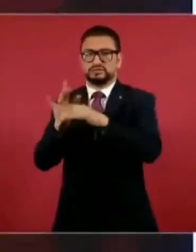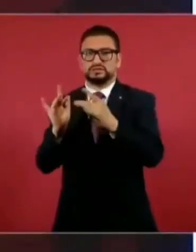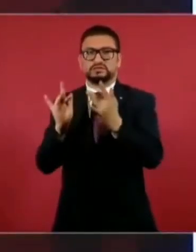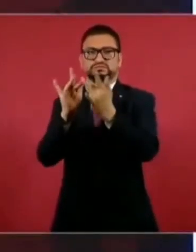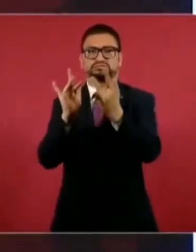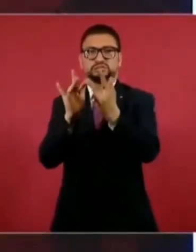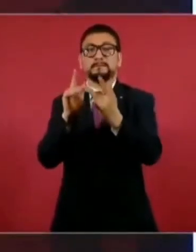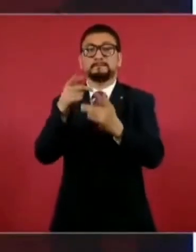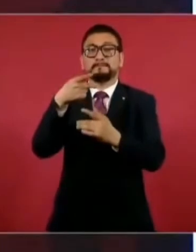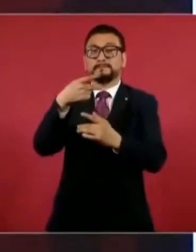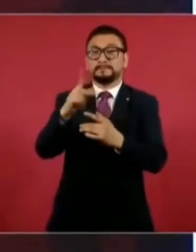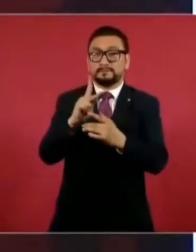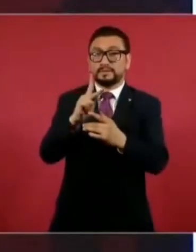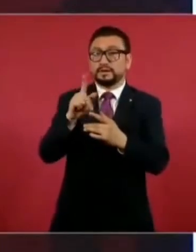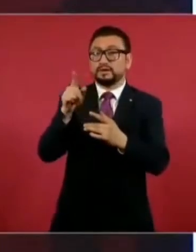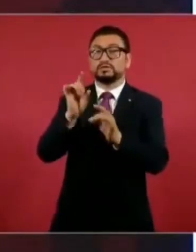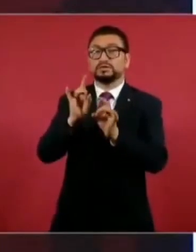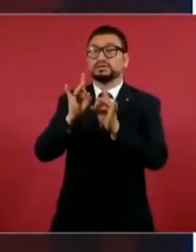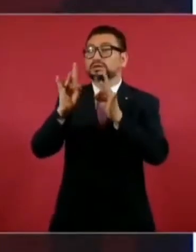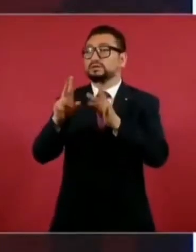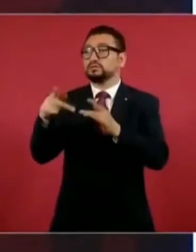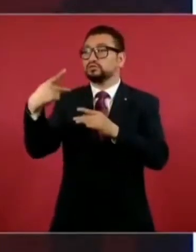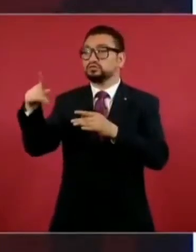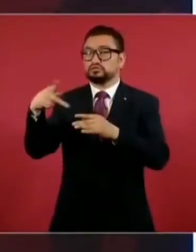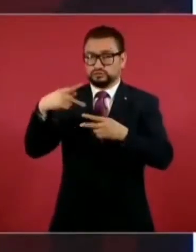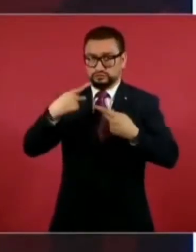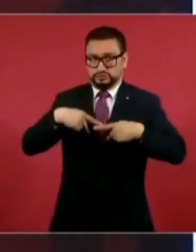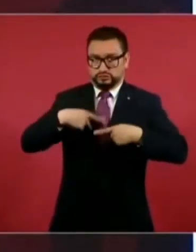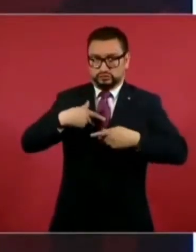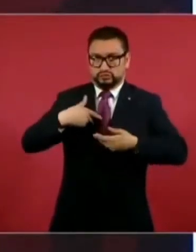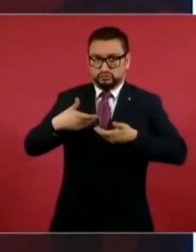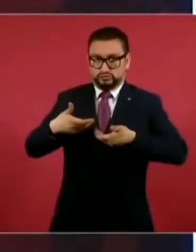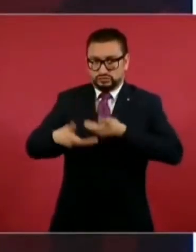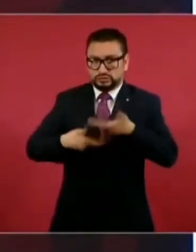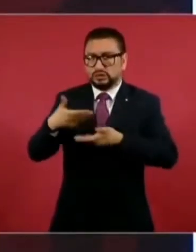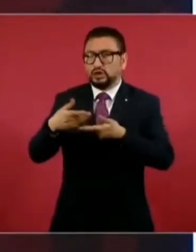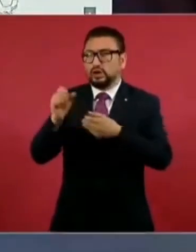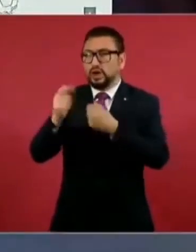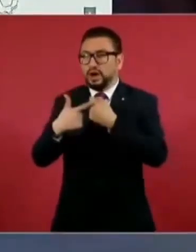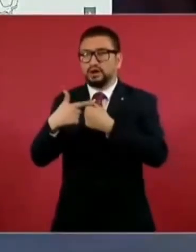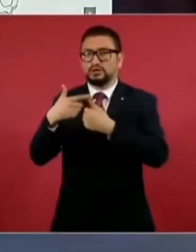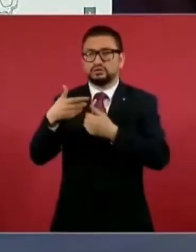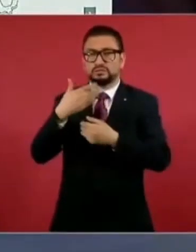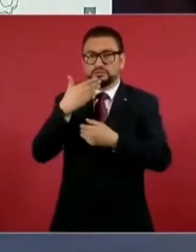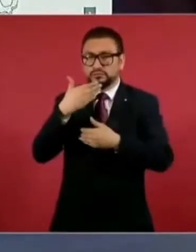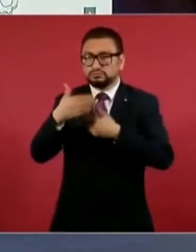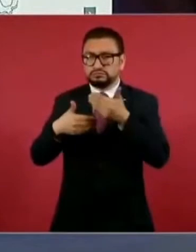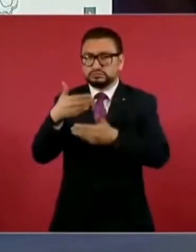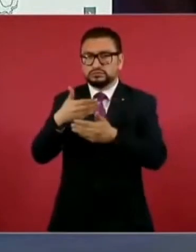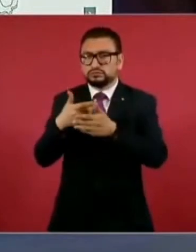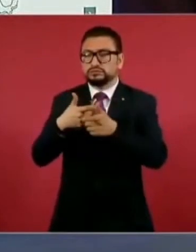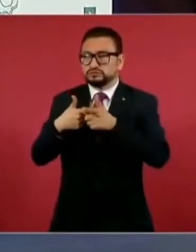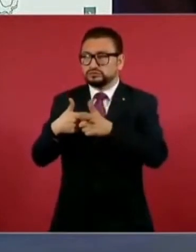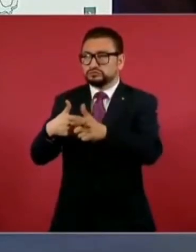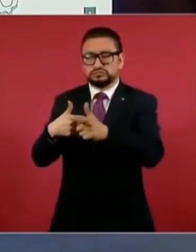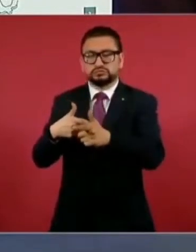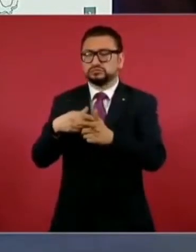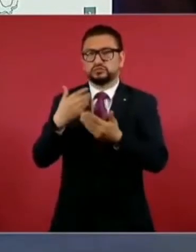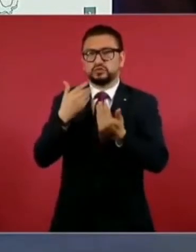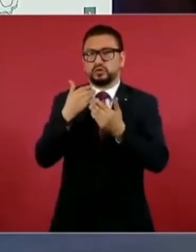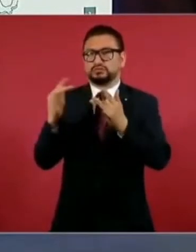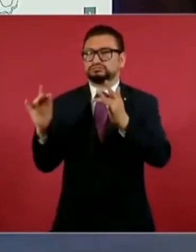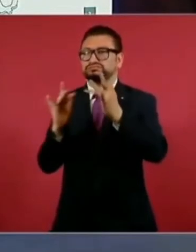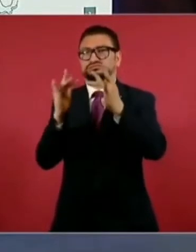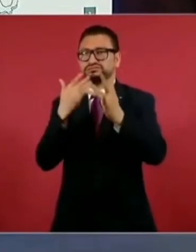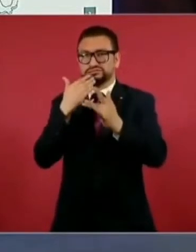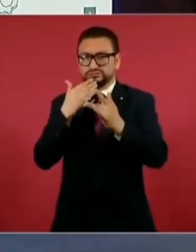de ver por si sus clientes o sus consumidores cuentan con el servicio de manera continua. De hecho, la mayoría de las veces no es